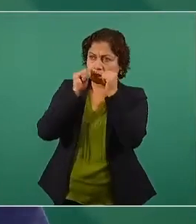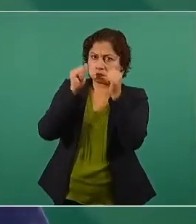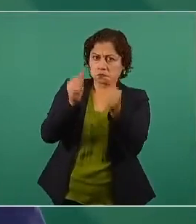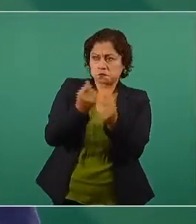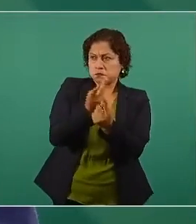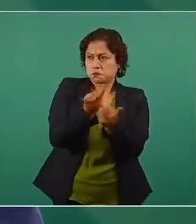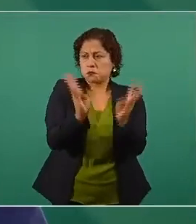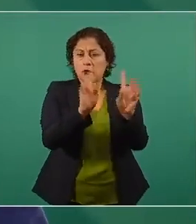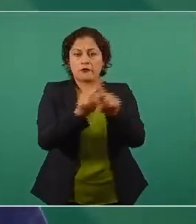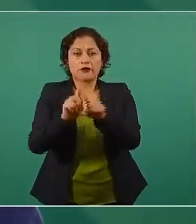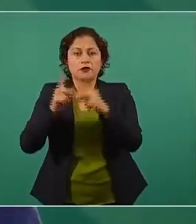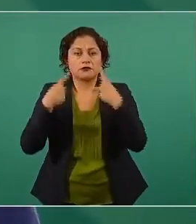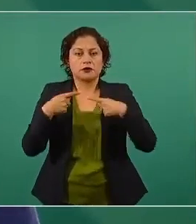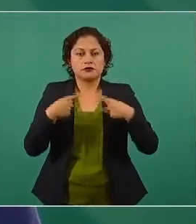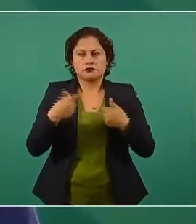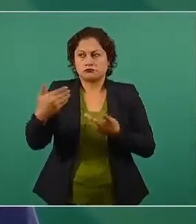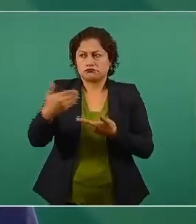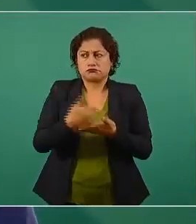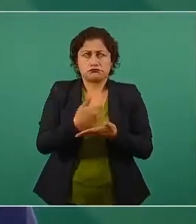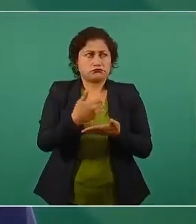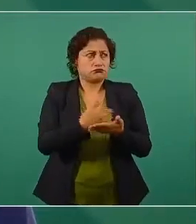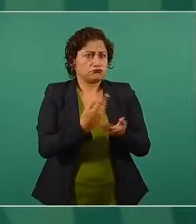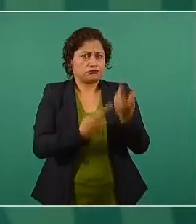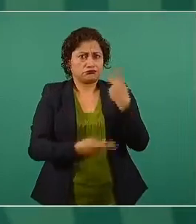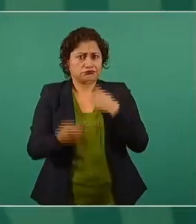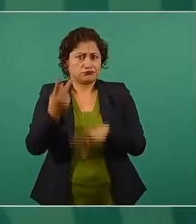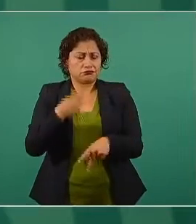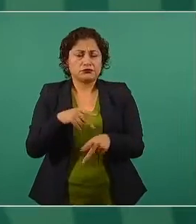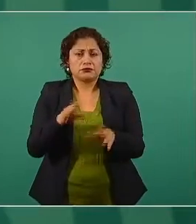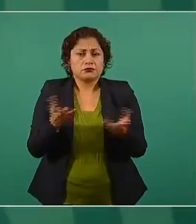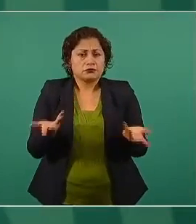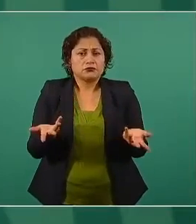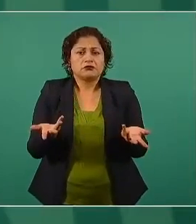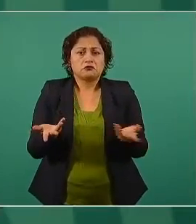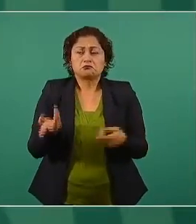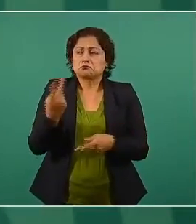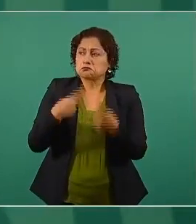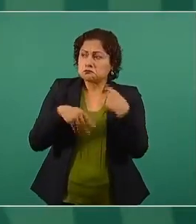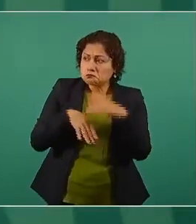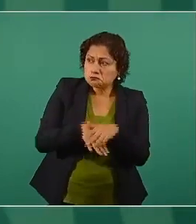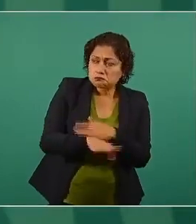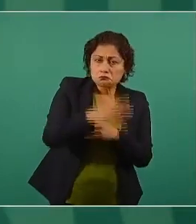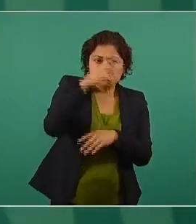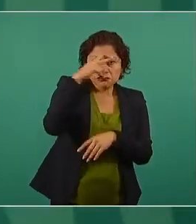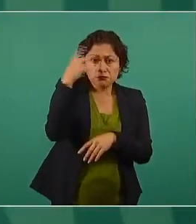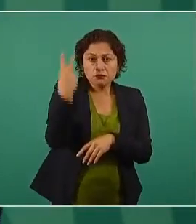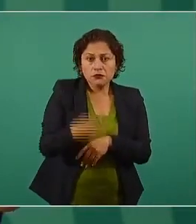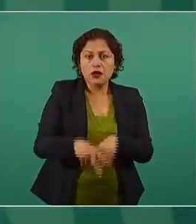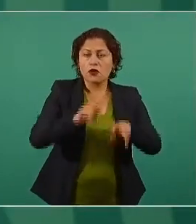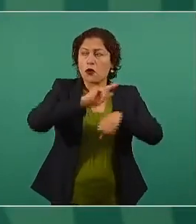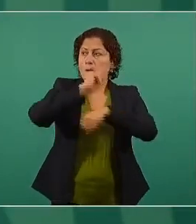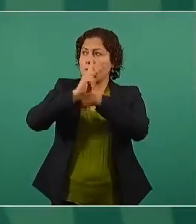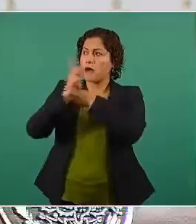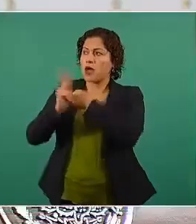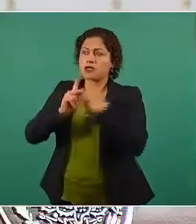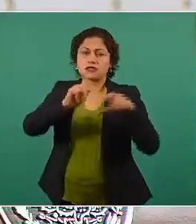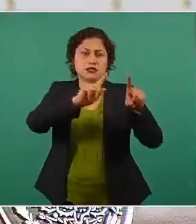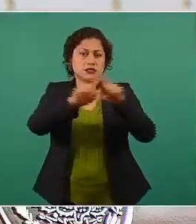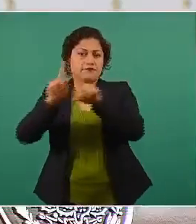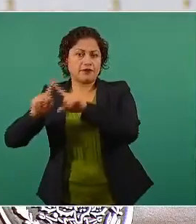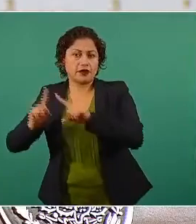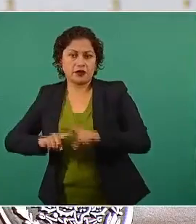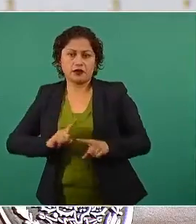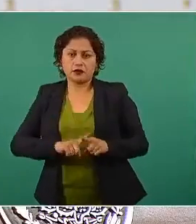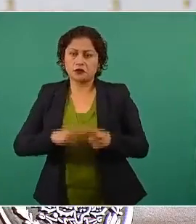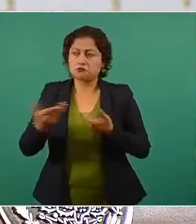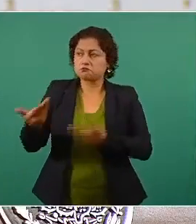abrir las puertas a todos los gobiernos, a la diplomacia